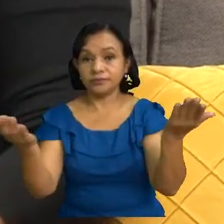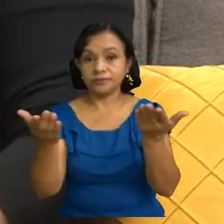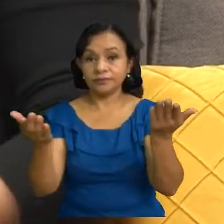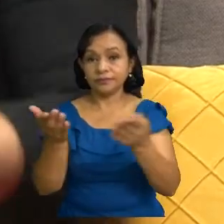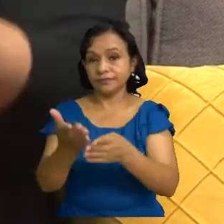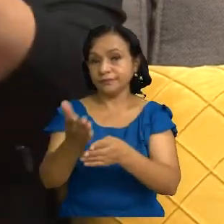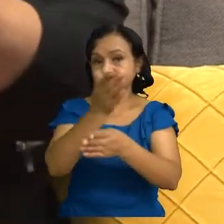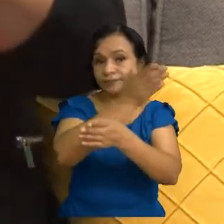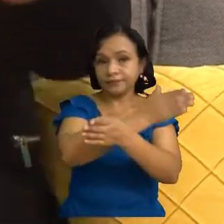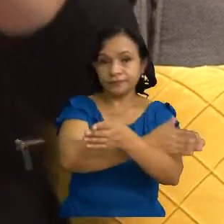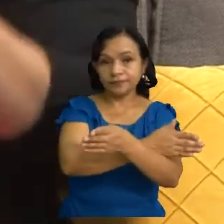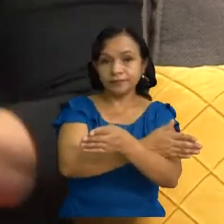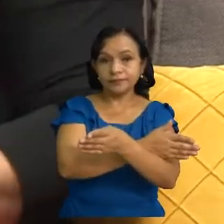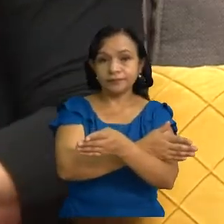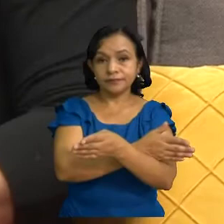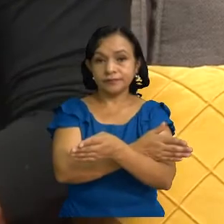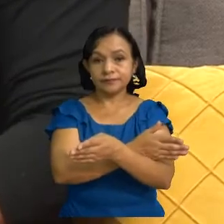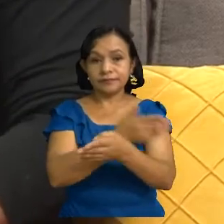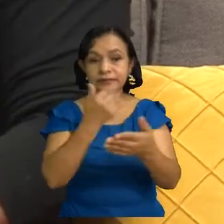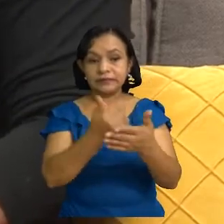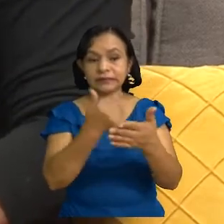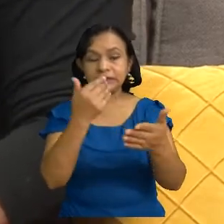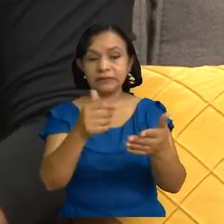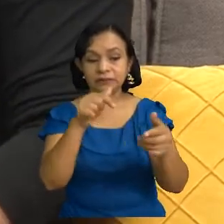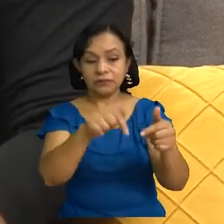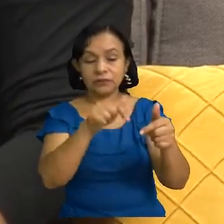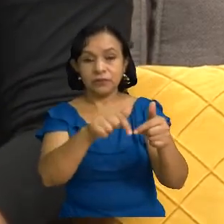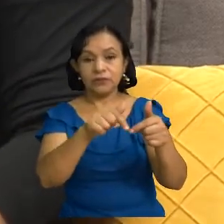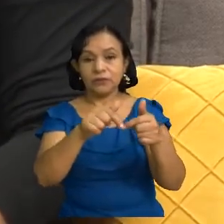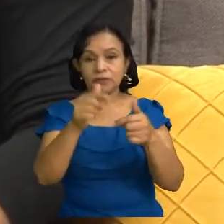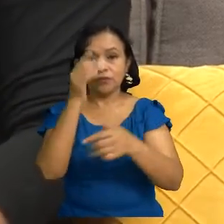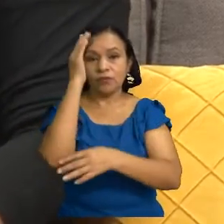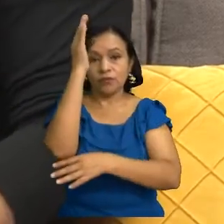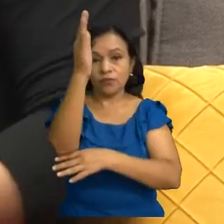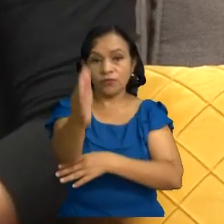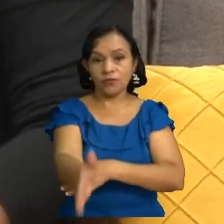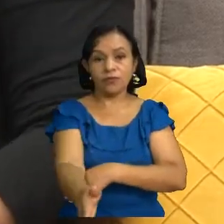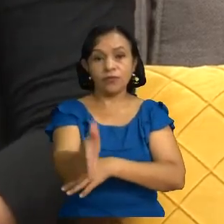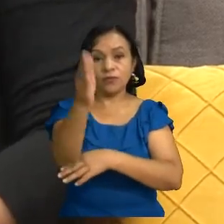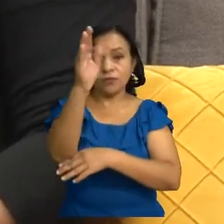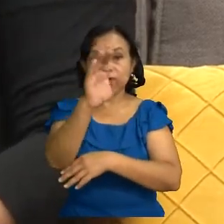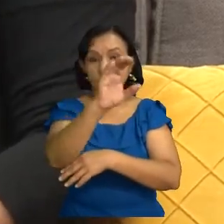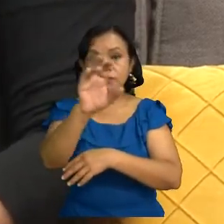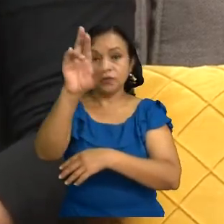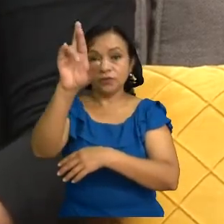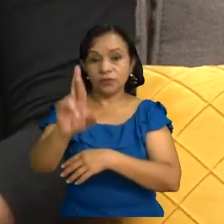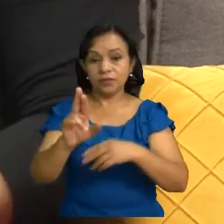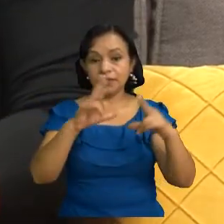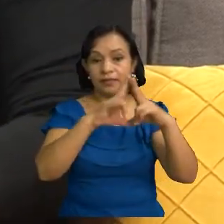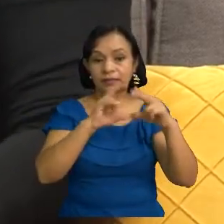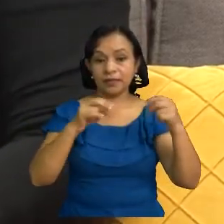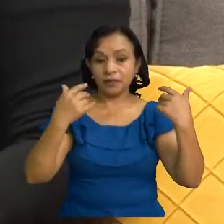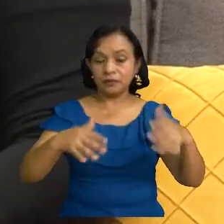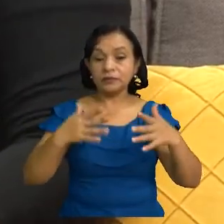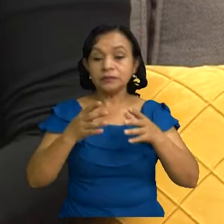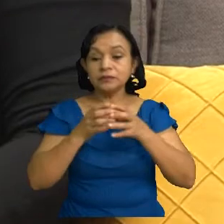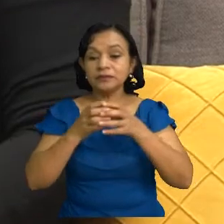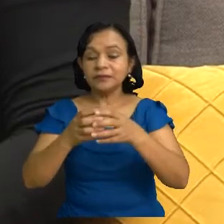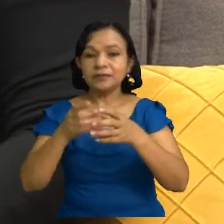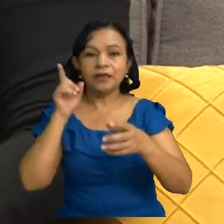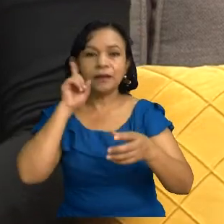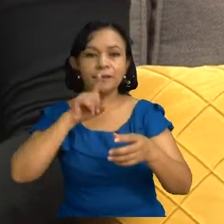poco pues este un punto de calor fronterizo con costa rica entonces es un facebook